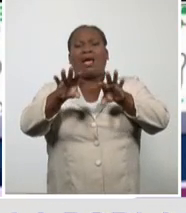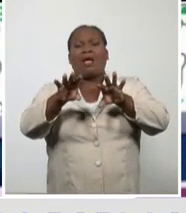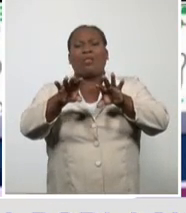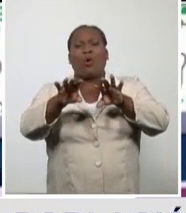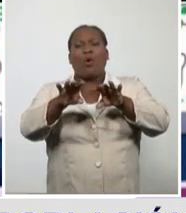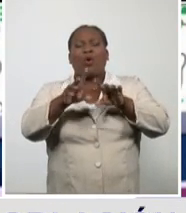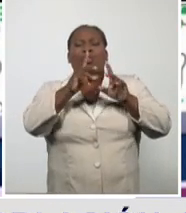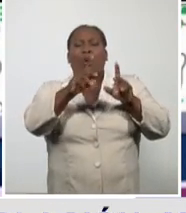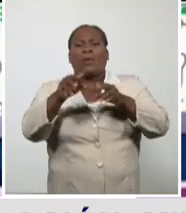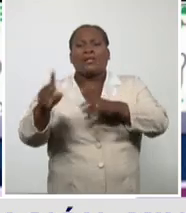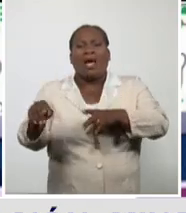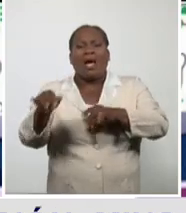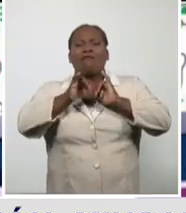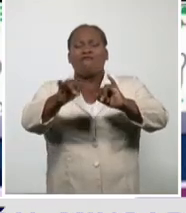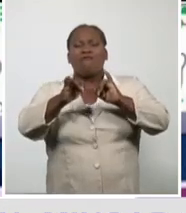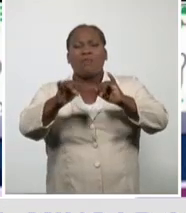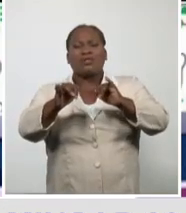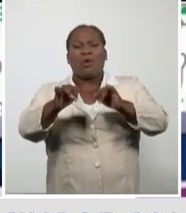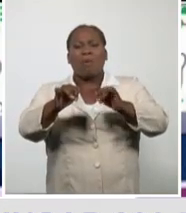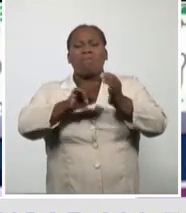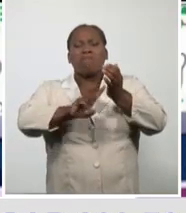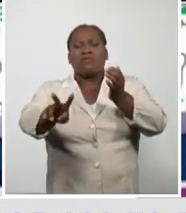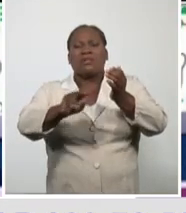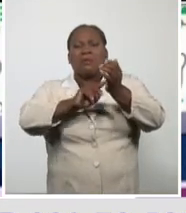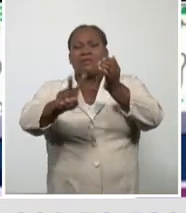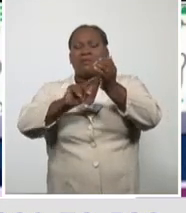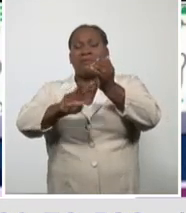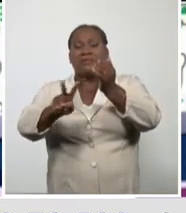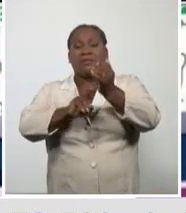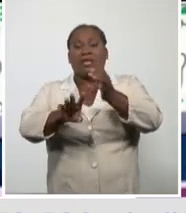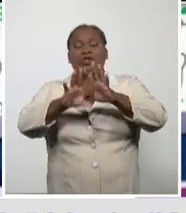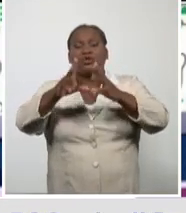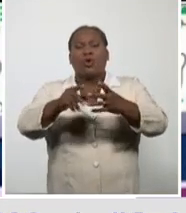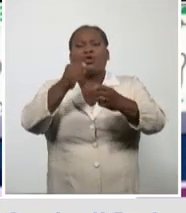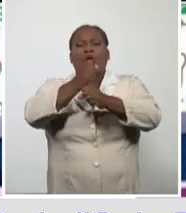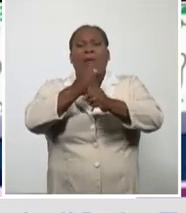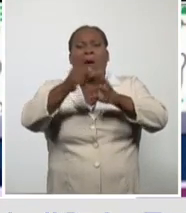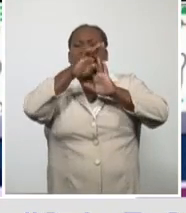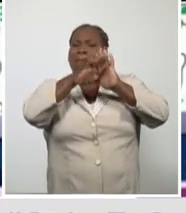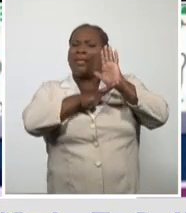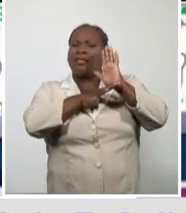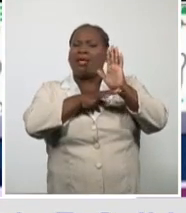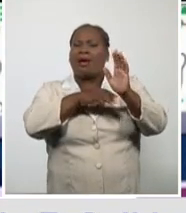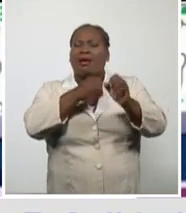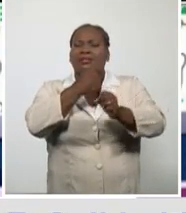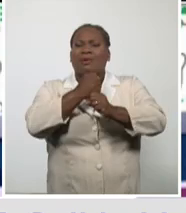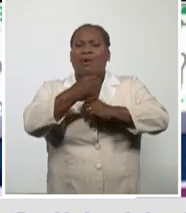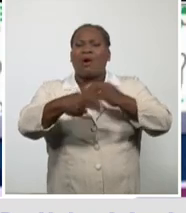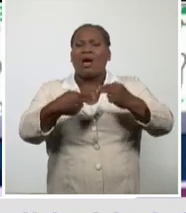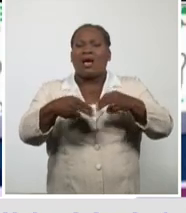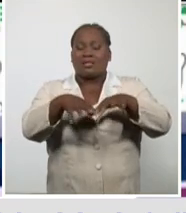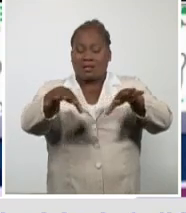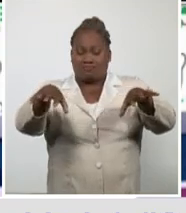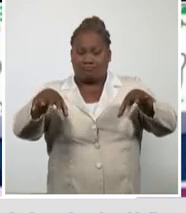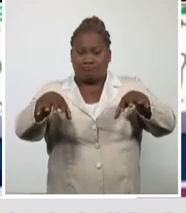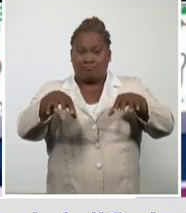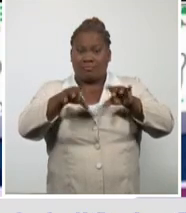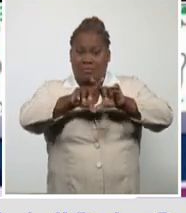provincias del país a propósito de todas las medidas y todas las labores que se realizan en cada uno de los territorios